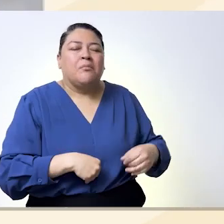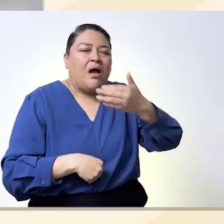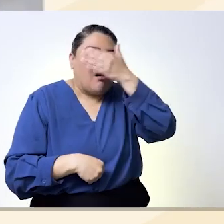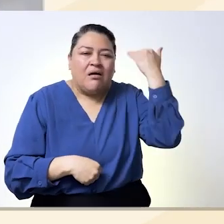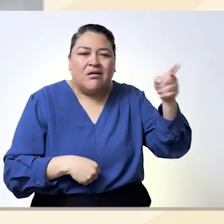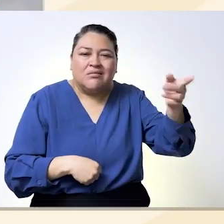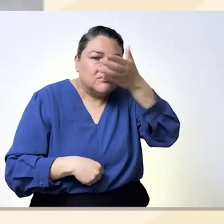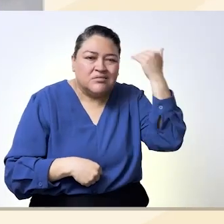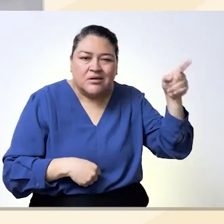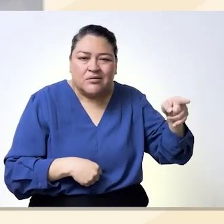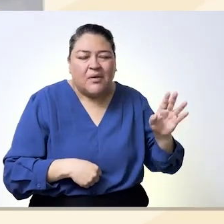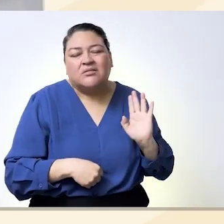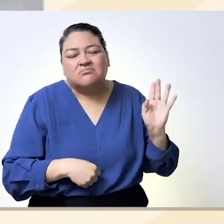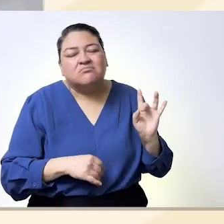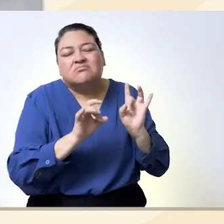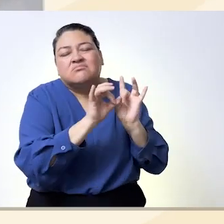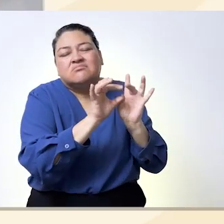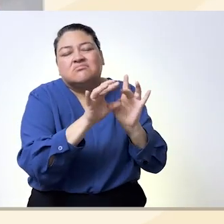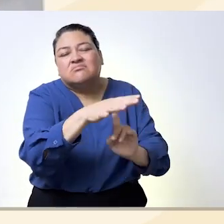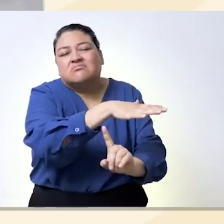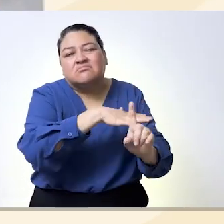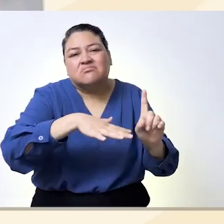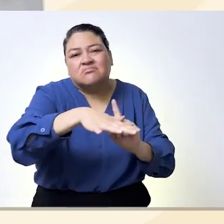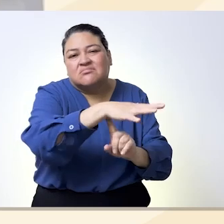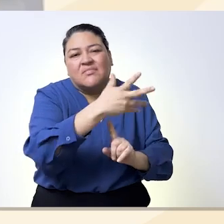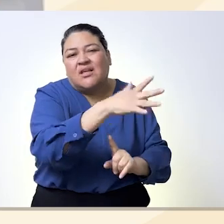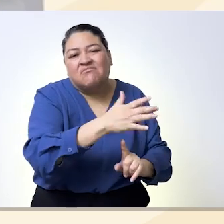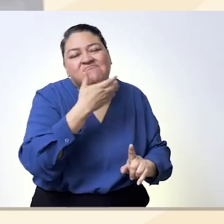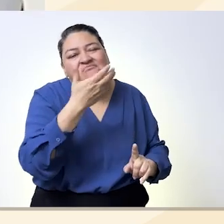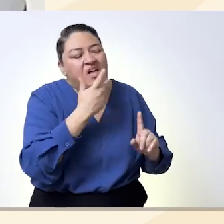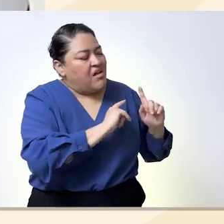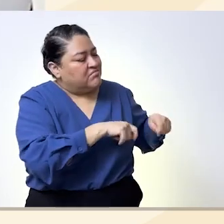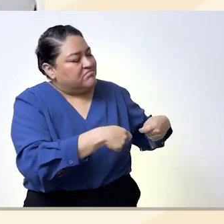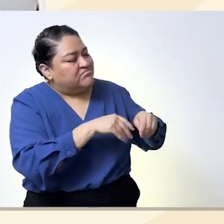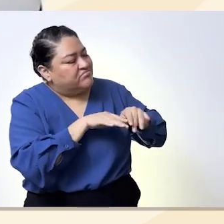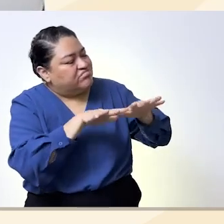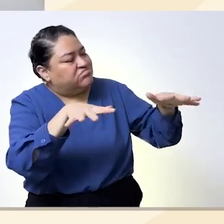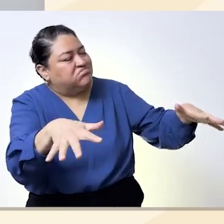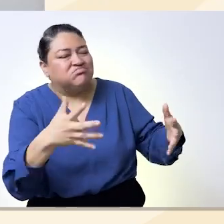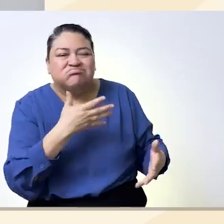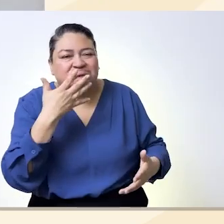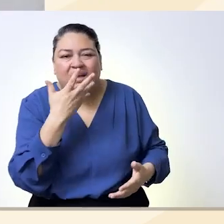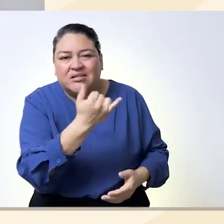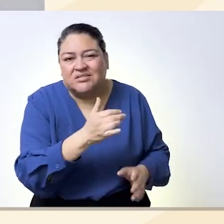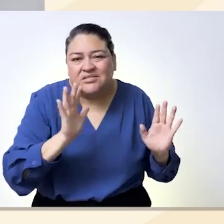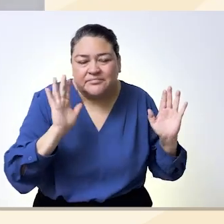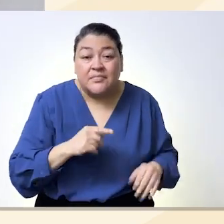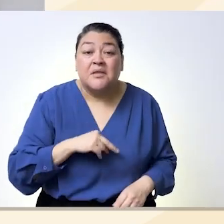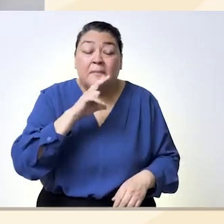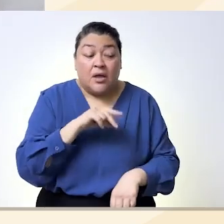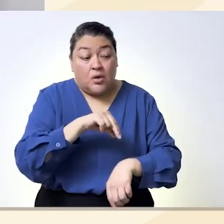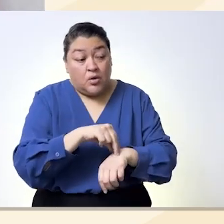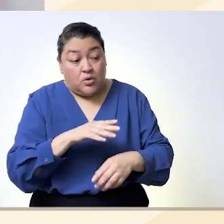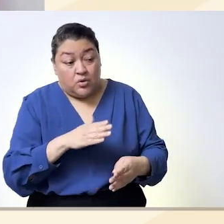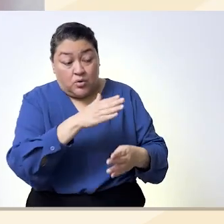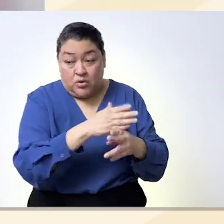situación más un sistema estructural a gran escala, y en el consultorio médico siempre quien va a tener el poder es el médico.